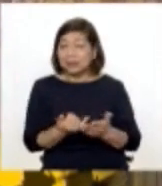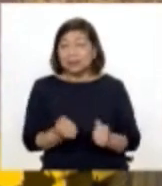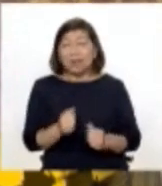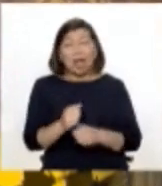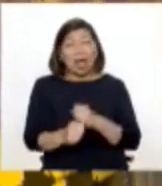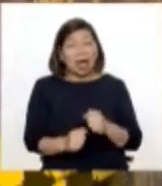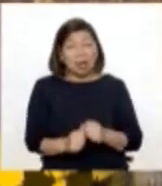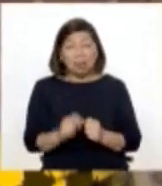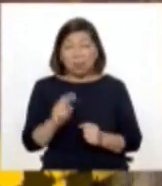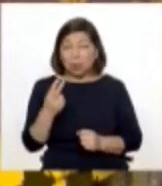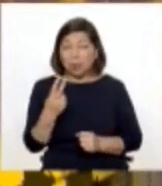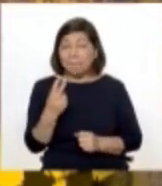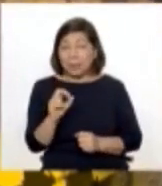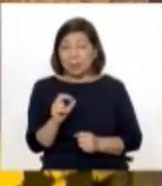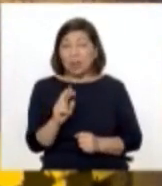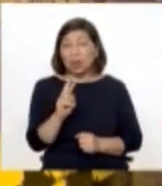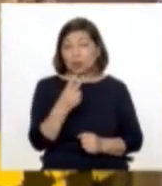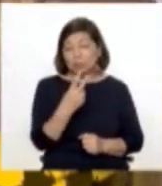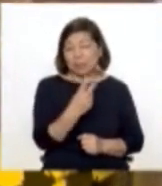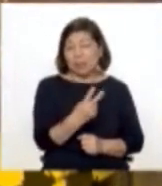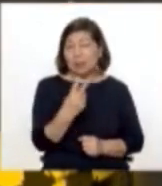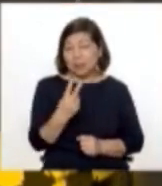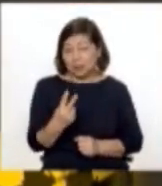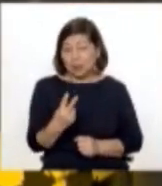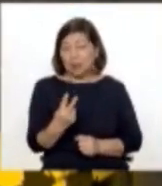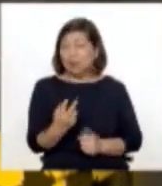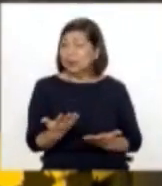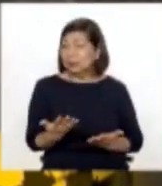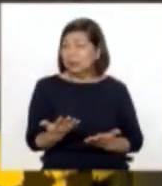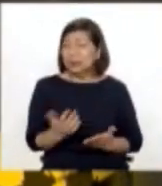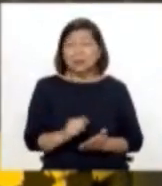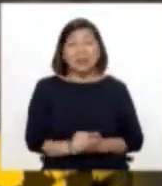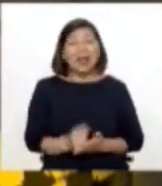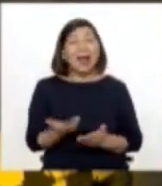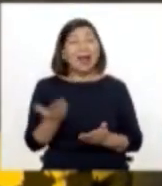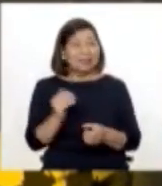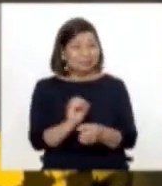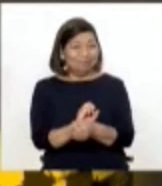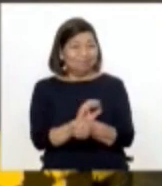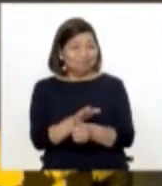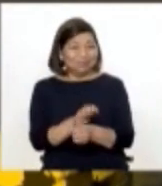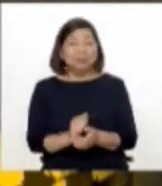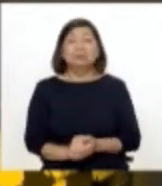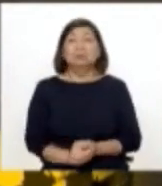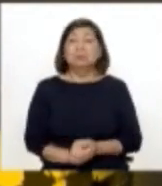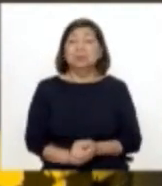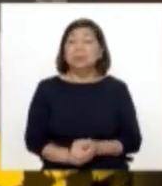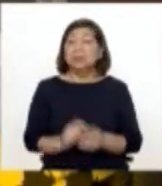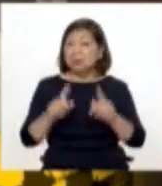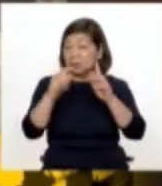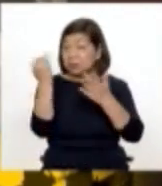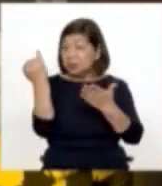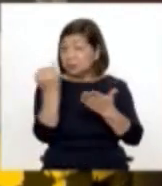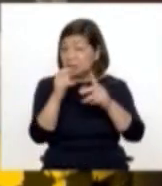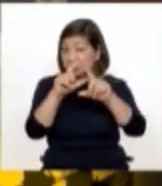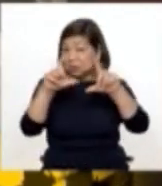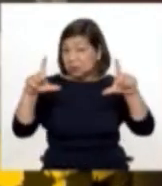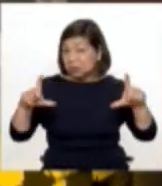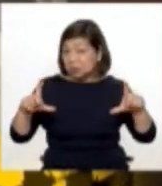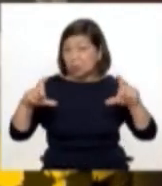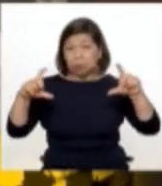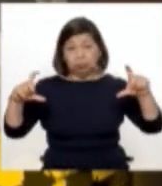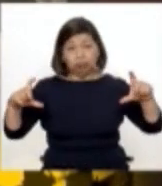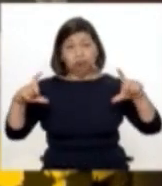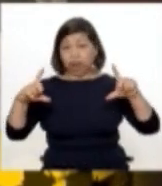los años 2020 y 2022, es decir, durante la pandemia. Y son piezas en mediano y